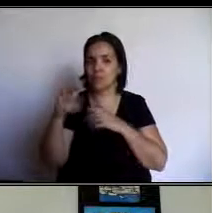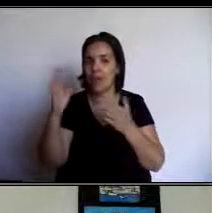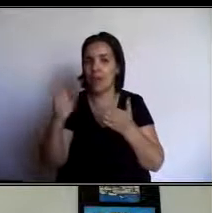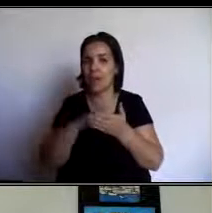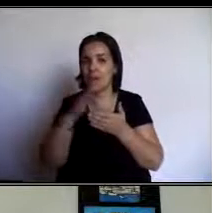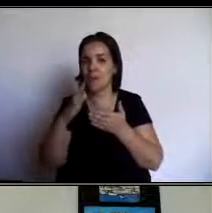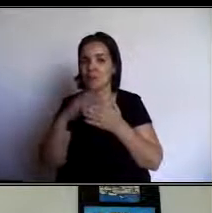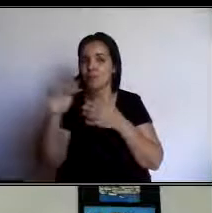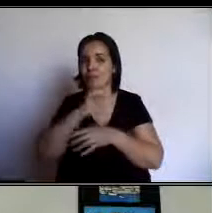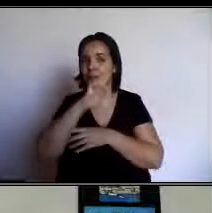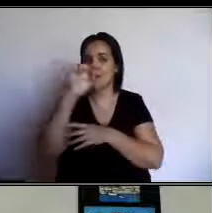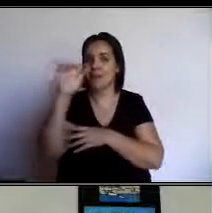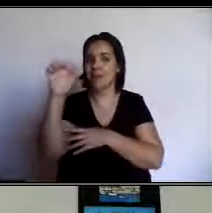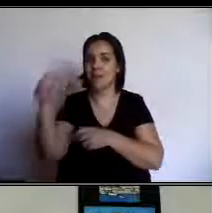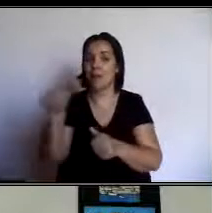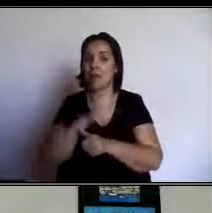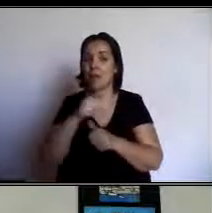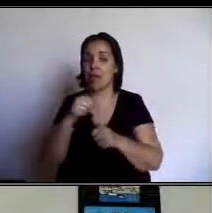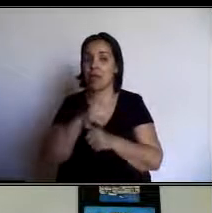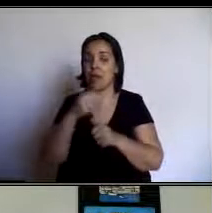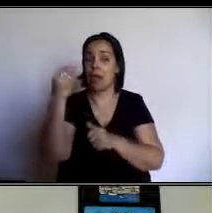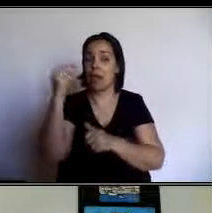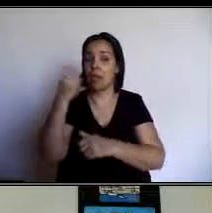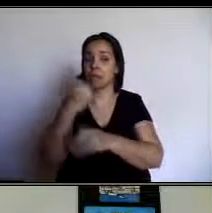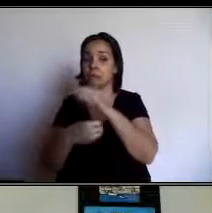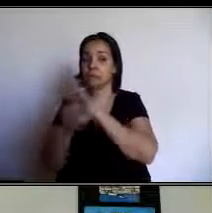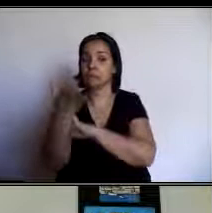que generen oportunidades de empleo para nuestros jóvenes?